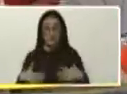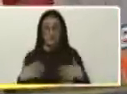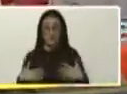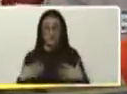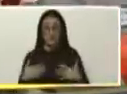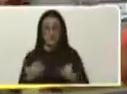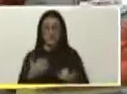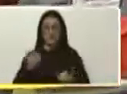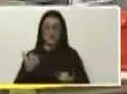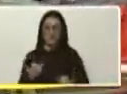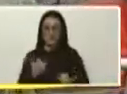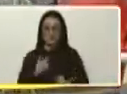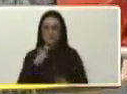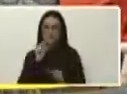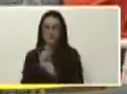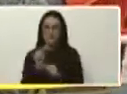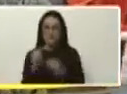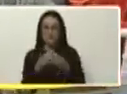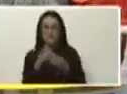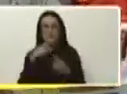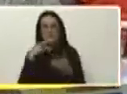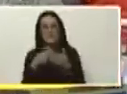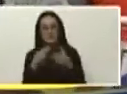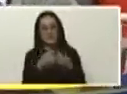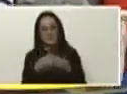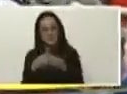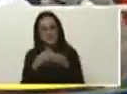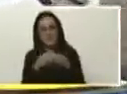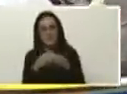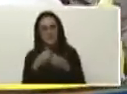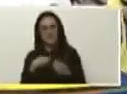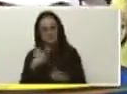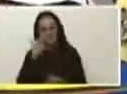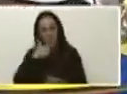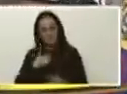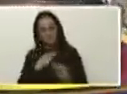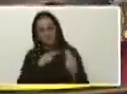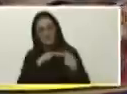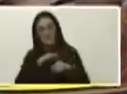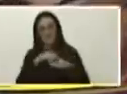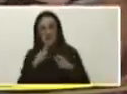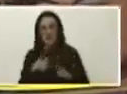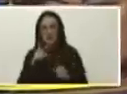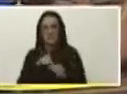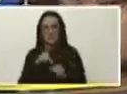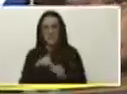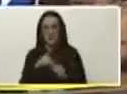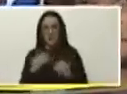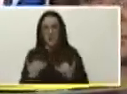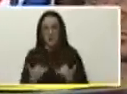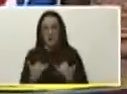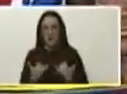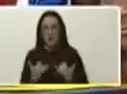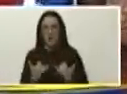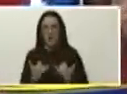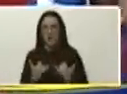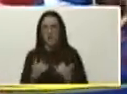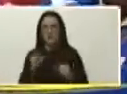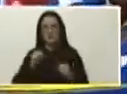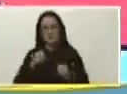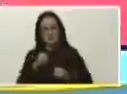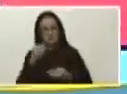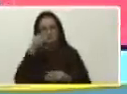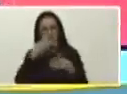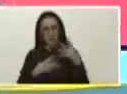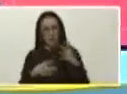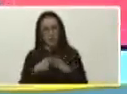decirle, presidente, a nombre de la Comisión Ali Rodríguez Araque y como ministro del Petróleo, hoy están dadas las condiciones